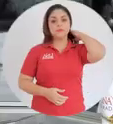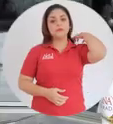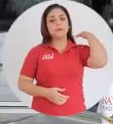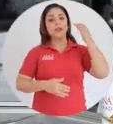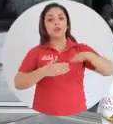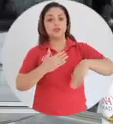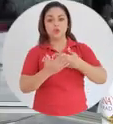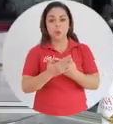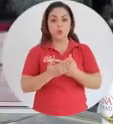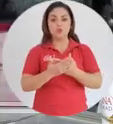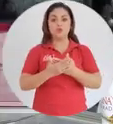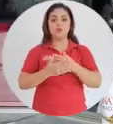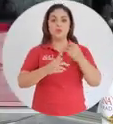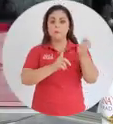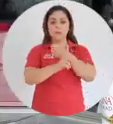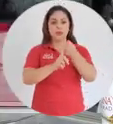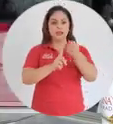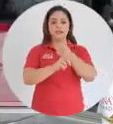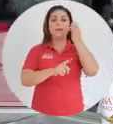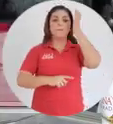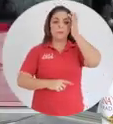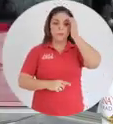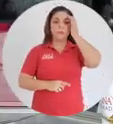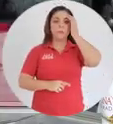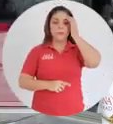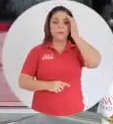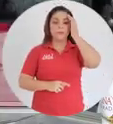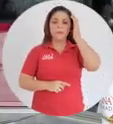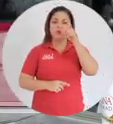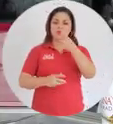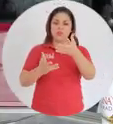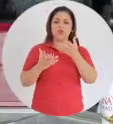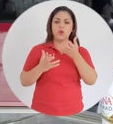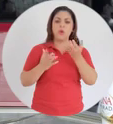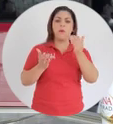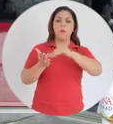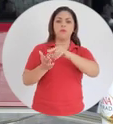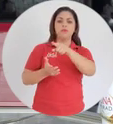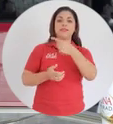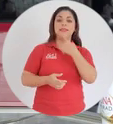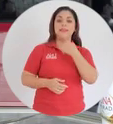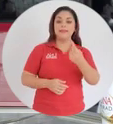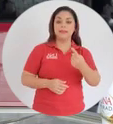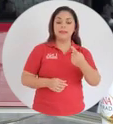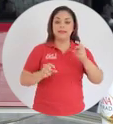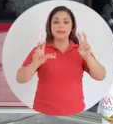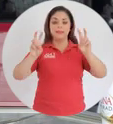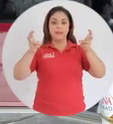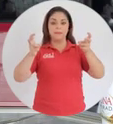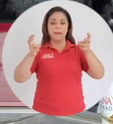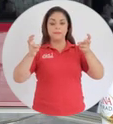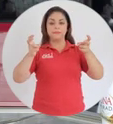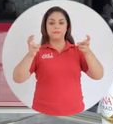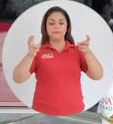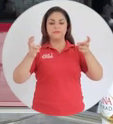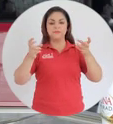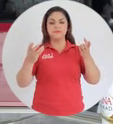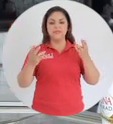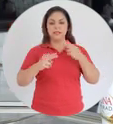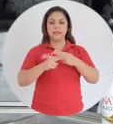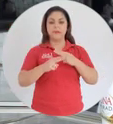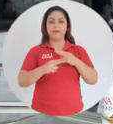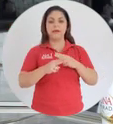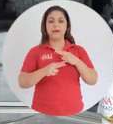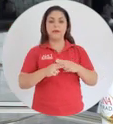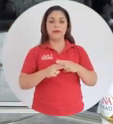Todos los tipos de violencia en Centroamérica preocupan, pero don Daniel, quería retomar el que usted mencionó al inicio sobre el tema de,